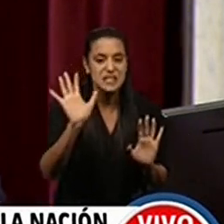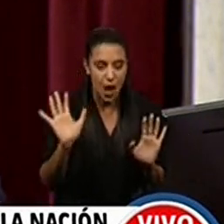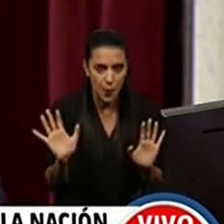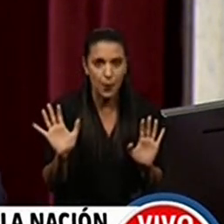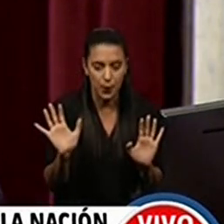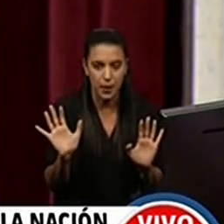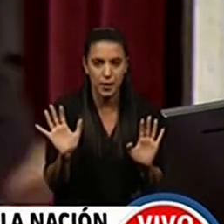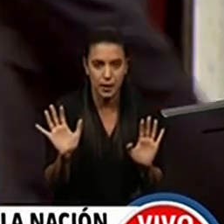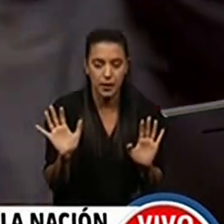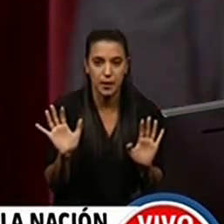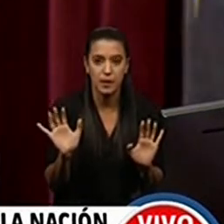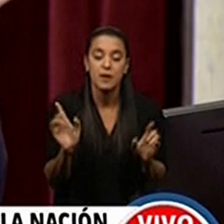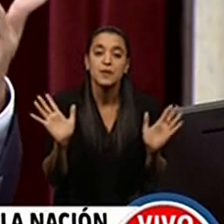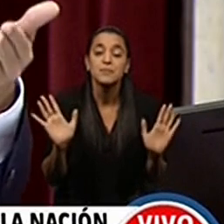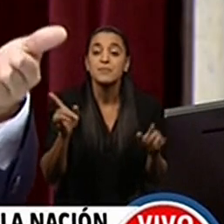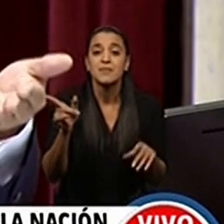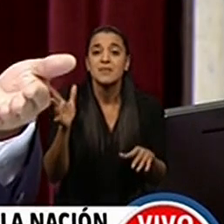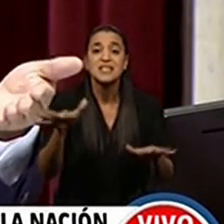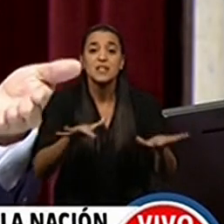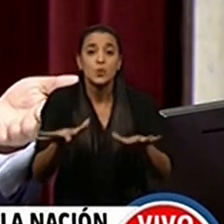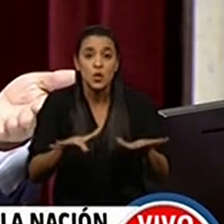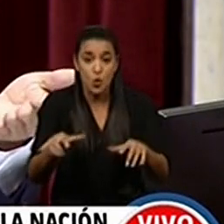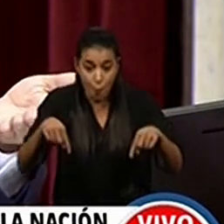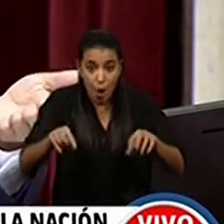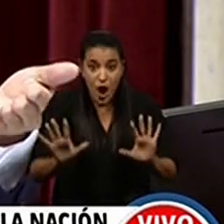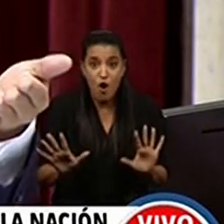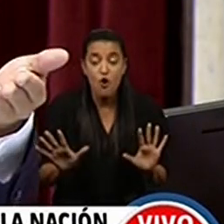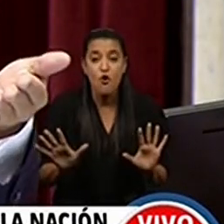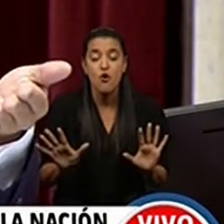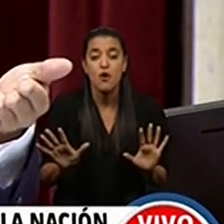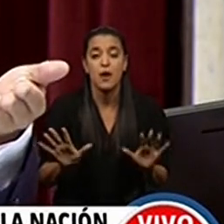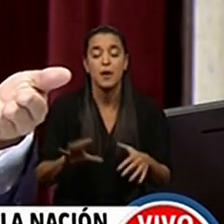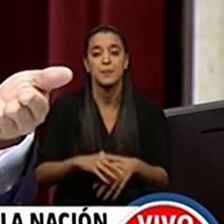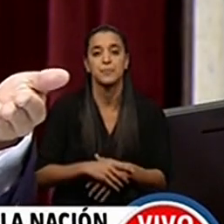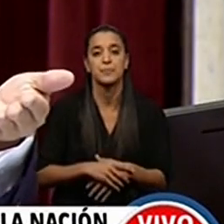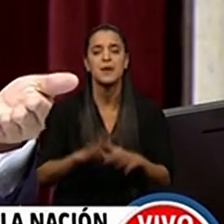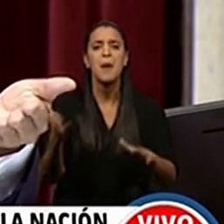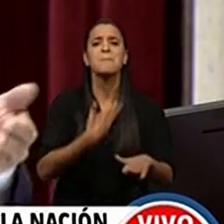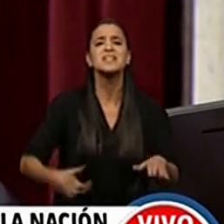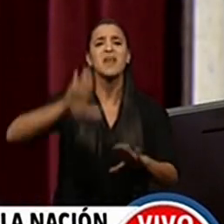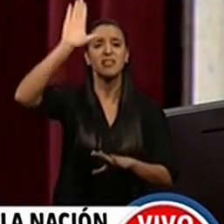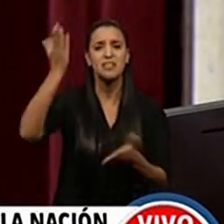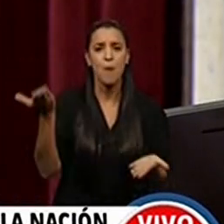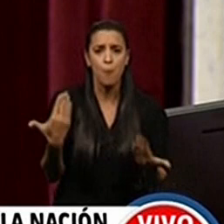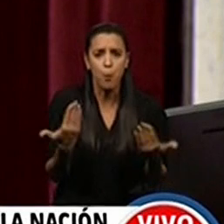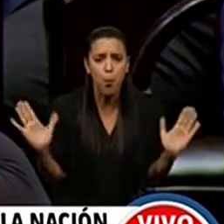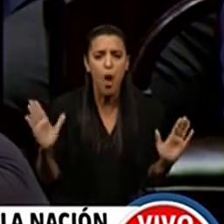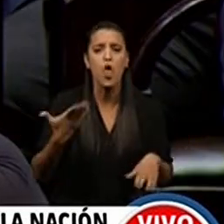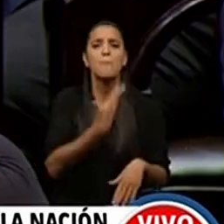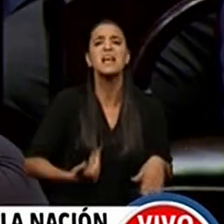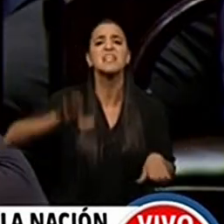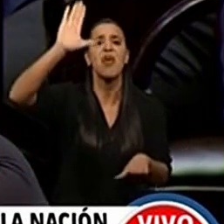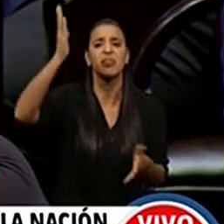Ustedes saben, digamos, es un hecho que por ahora. No... Presidente, ¿puedo?